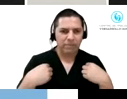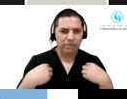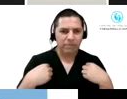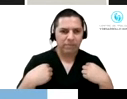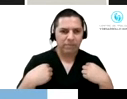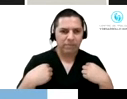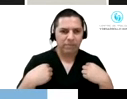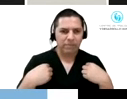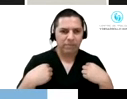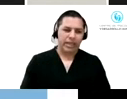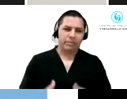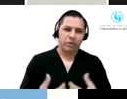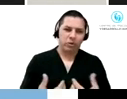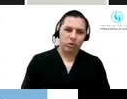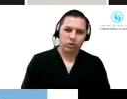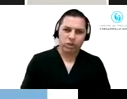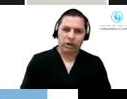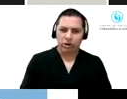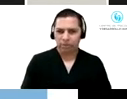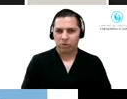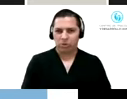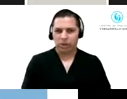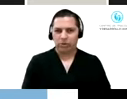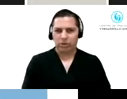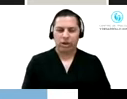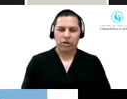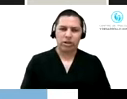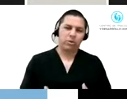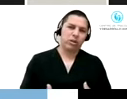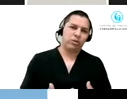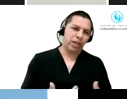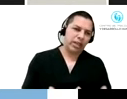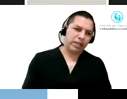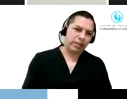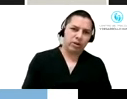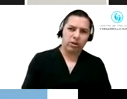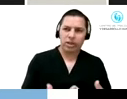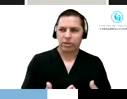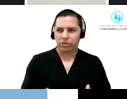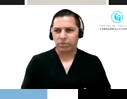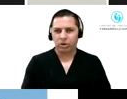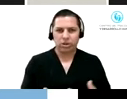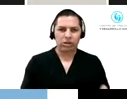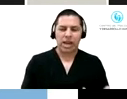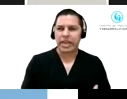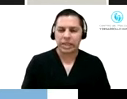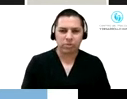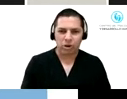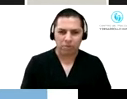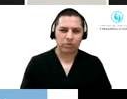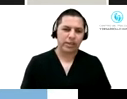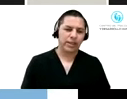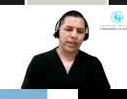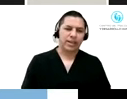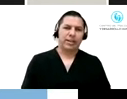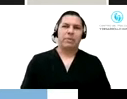ven aquí apanchada es producto de un trabajo reproductivo que hice yo, que hizo mi esposa o que alguien hizo por